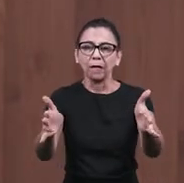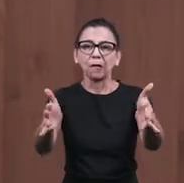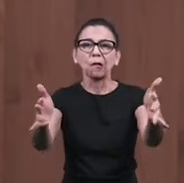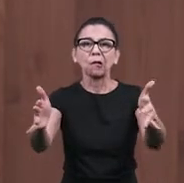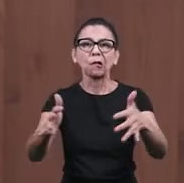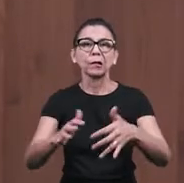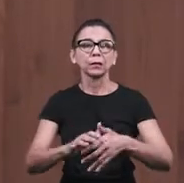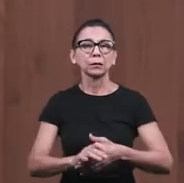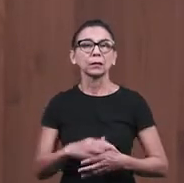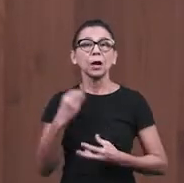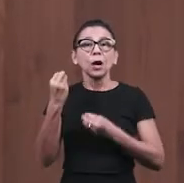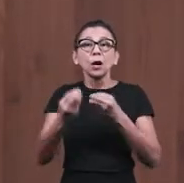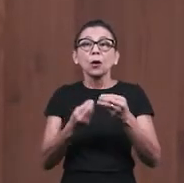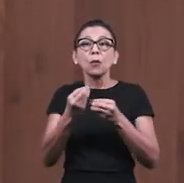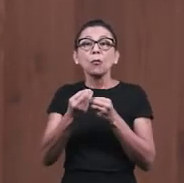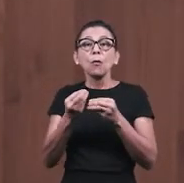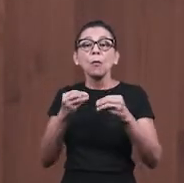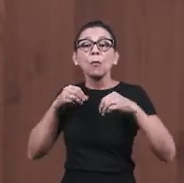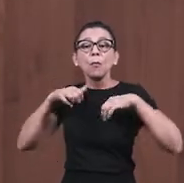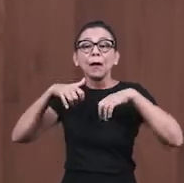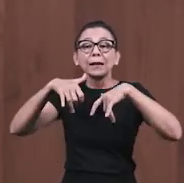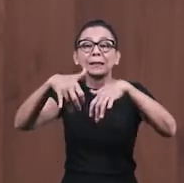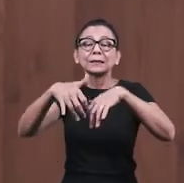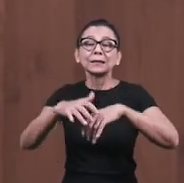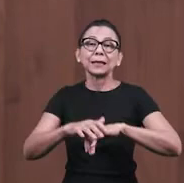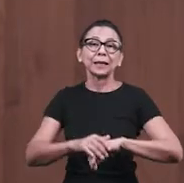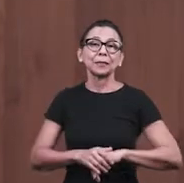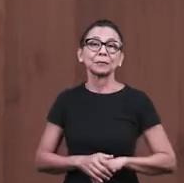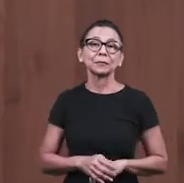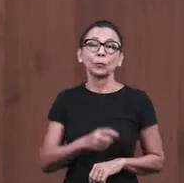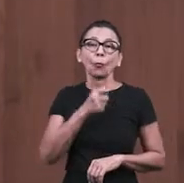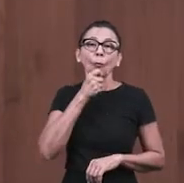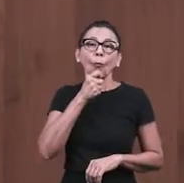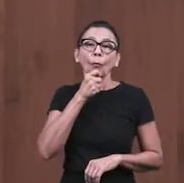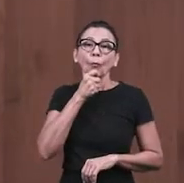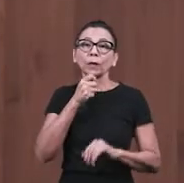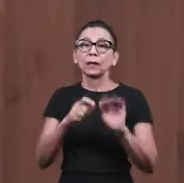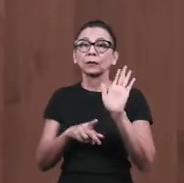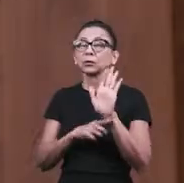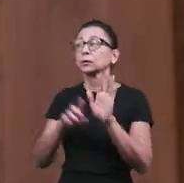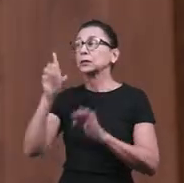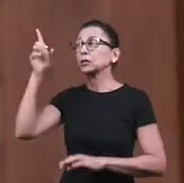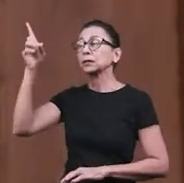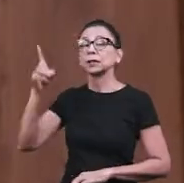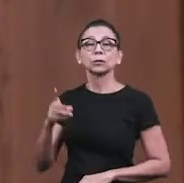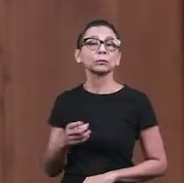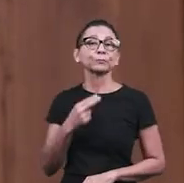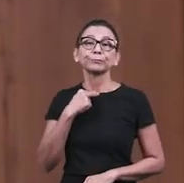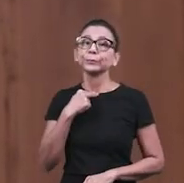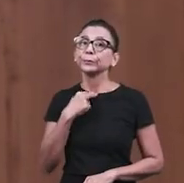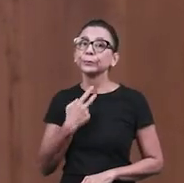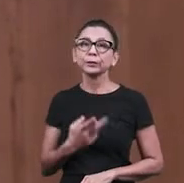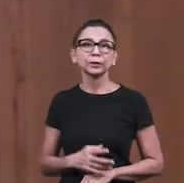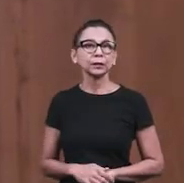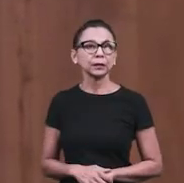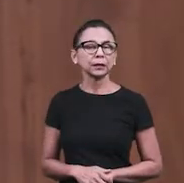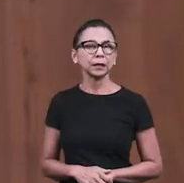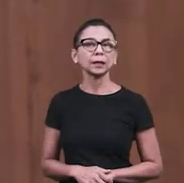de Dios, porque es Él que puede todas las cosas y no nosotros. Y